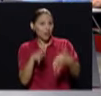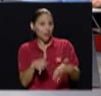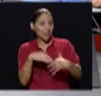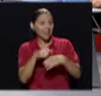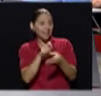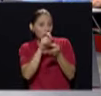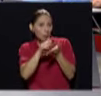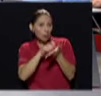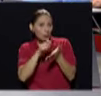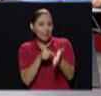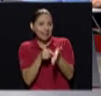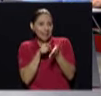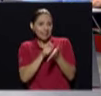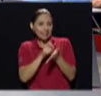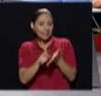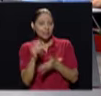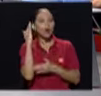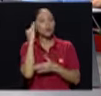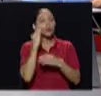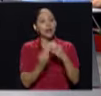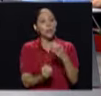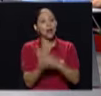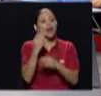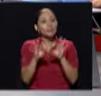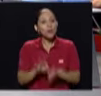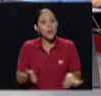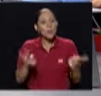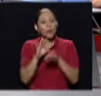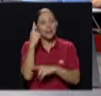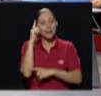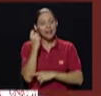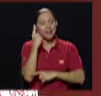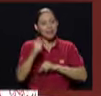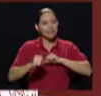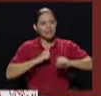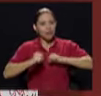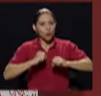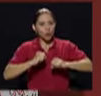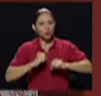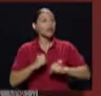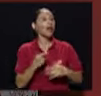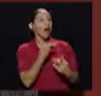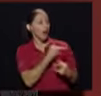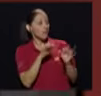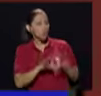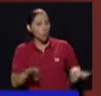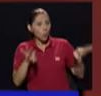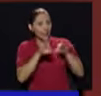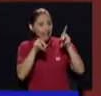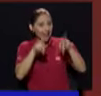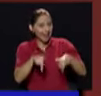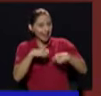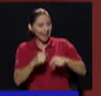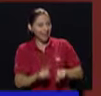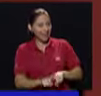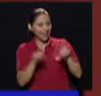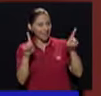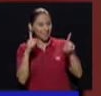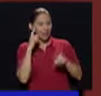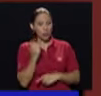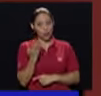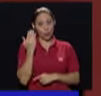El conocimiento de los volcanes es muy, muy importante para entender los terremotos. Y eso que usted mencionó es muy importante, que la gente haga la diferencia, porque, digamos,